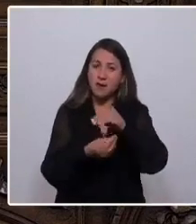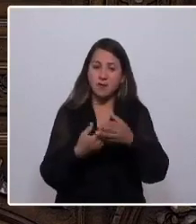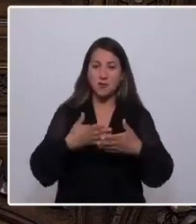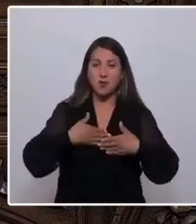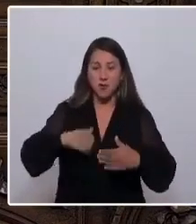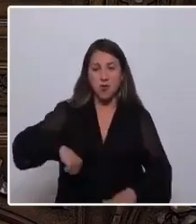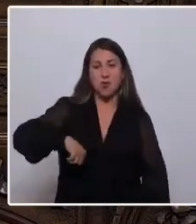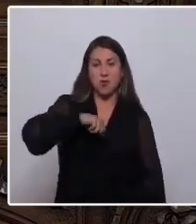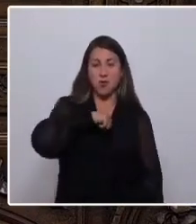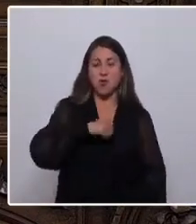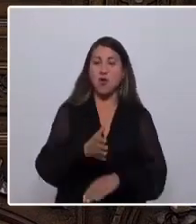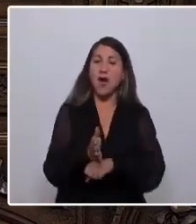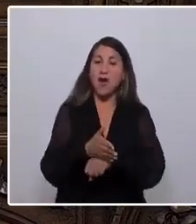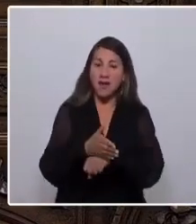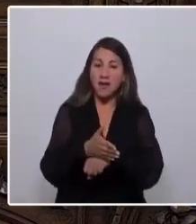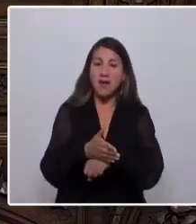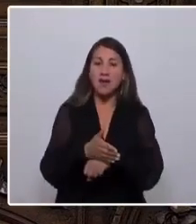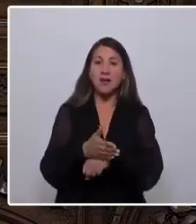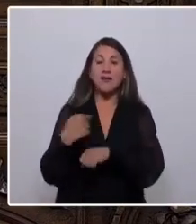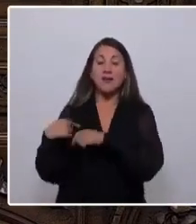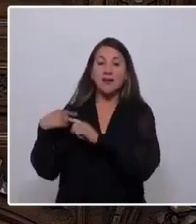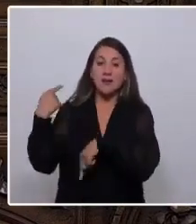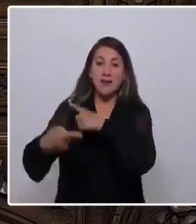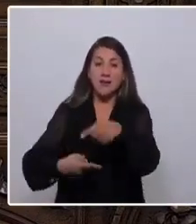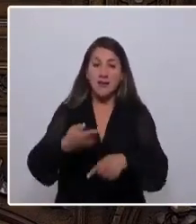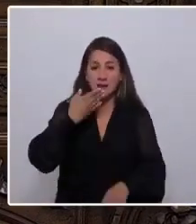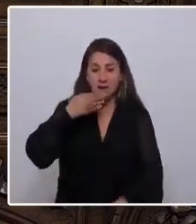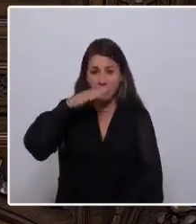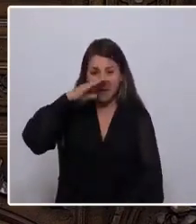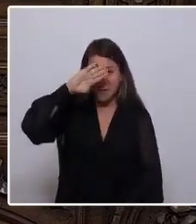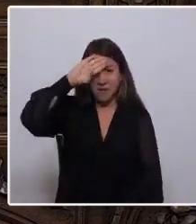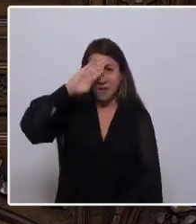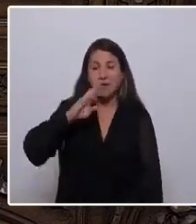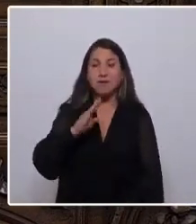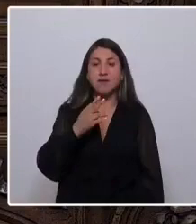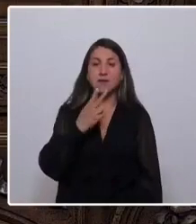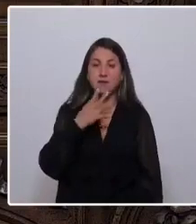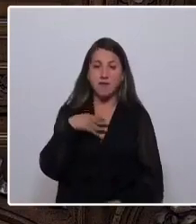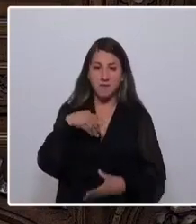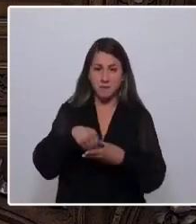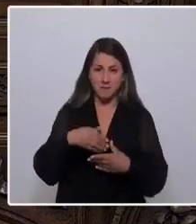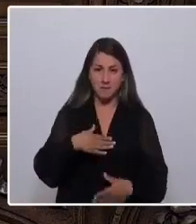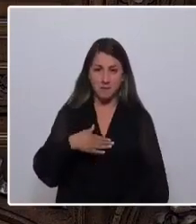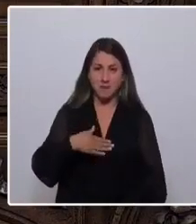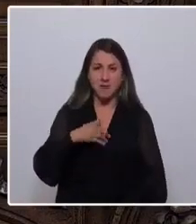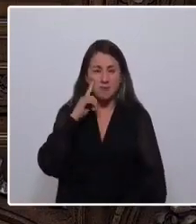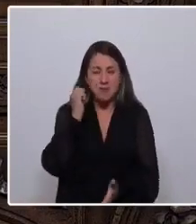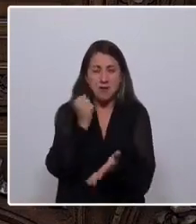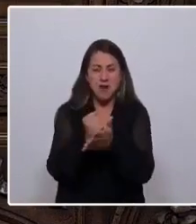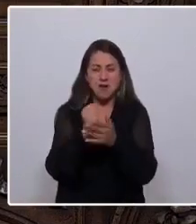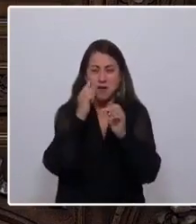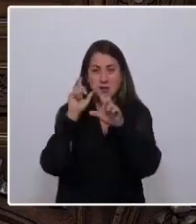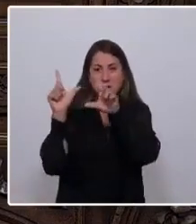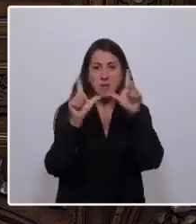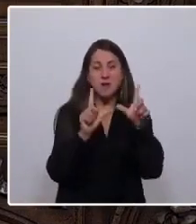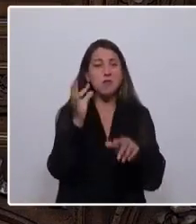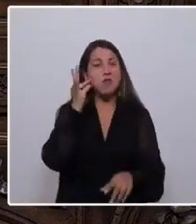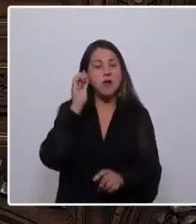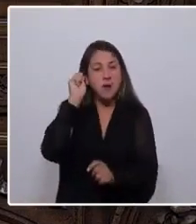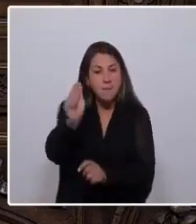como ariqueña y descendiente de árabes habitan en mí. Me marcaron las imágenes de mujeres